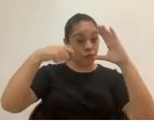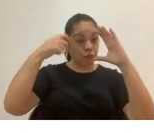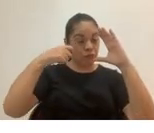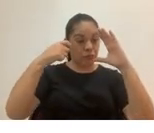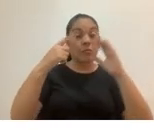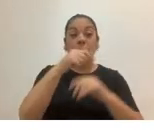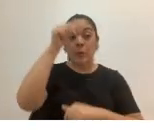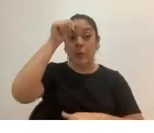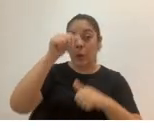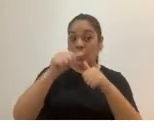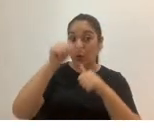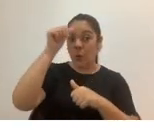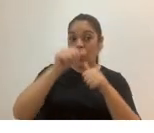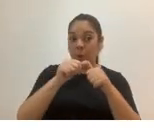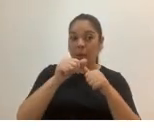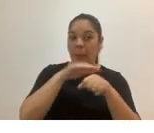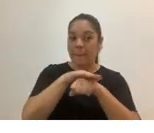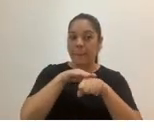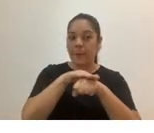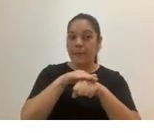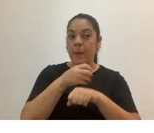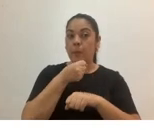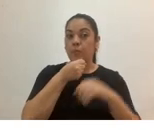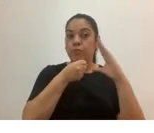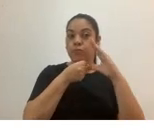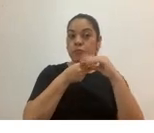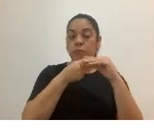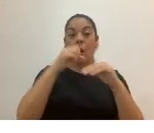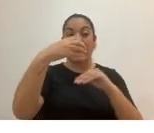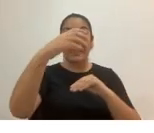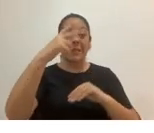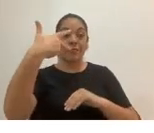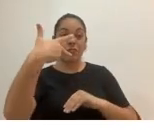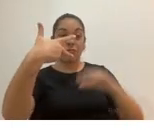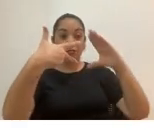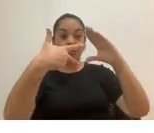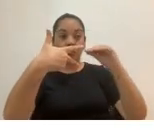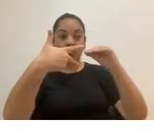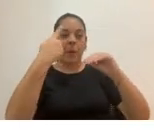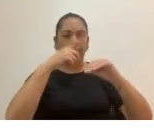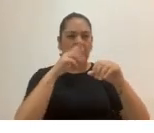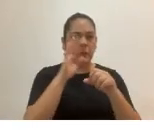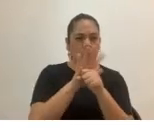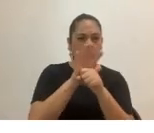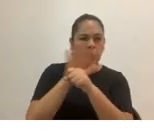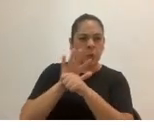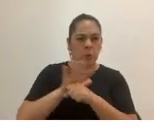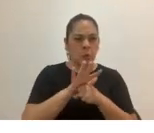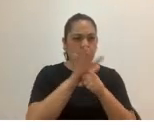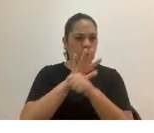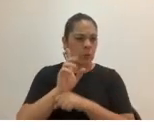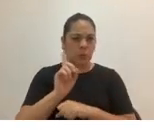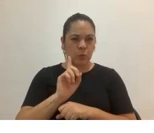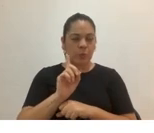mantener sus micrófonos y cámaras apagadas para no saturar la transmisión. De igual forma,